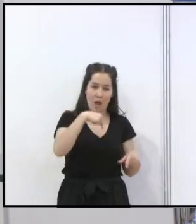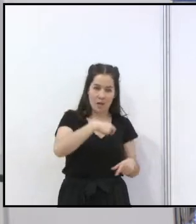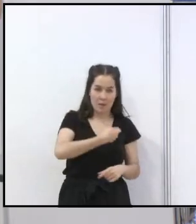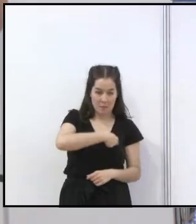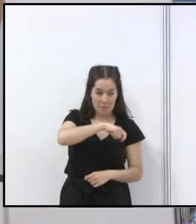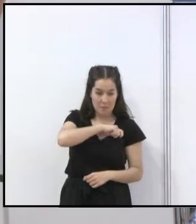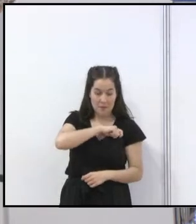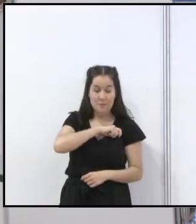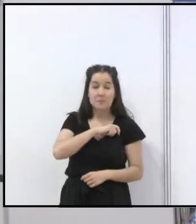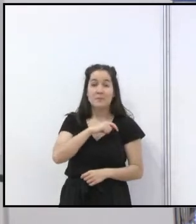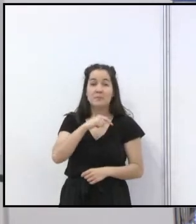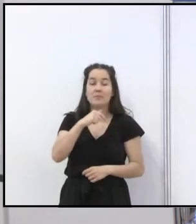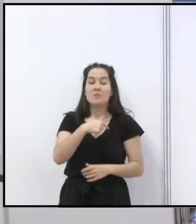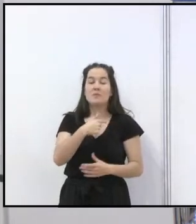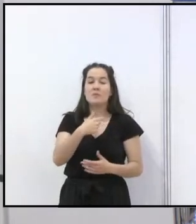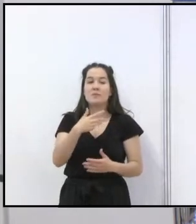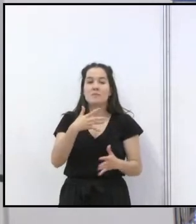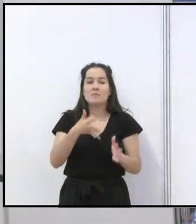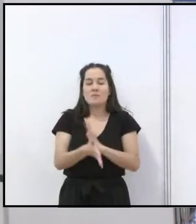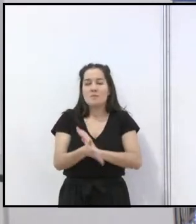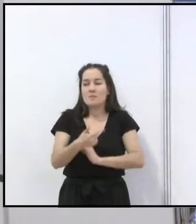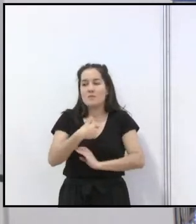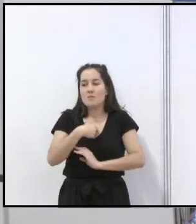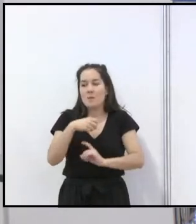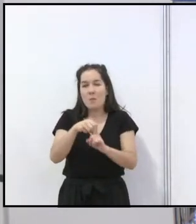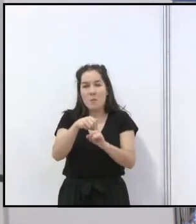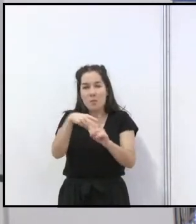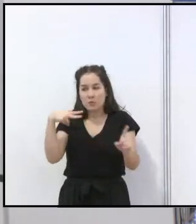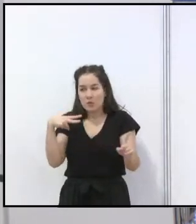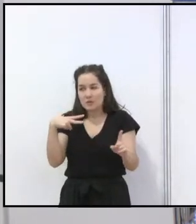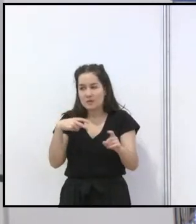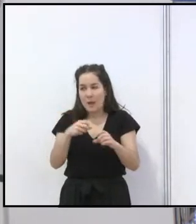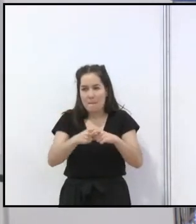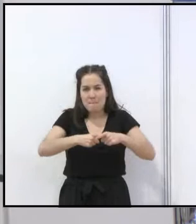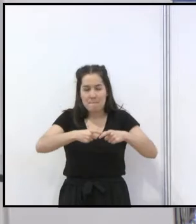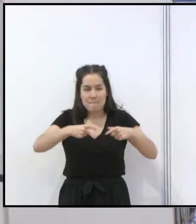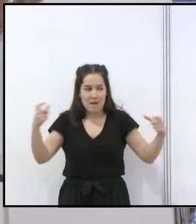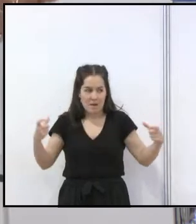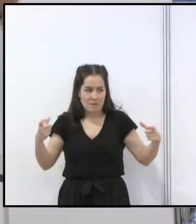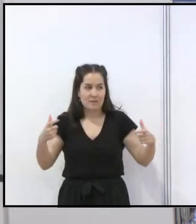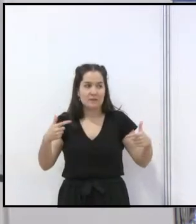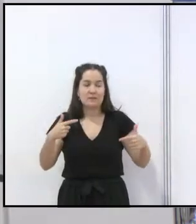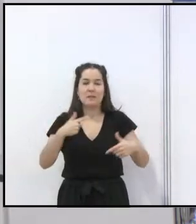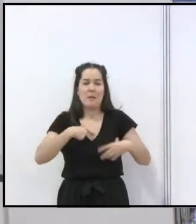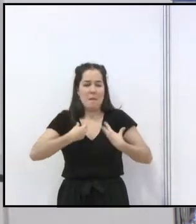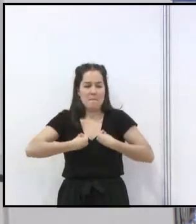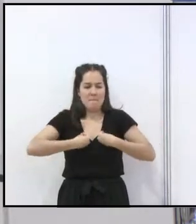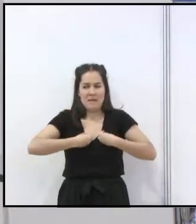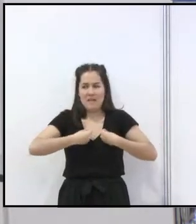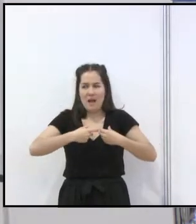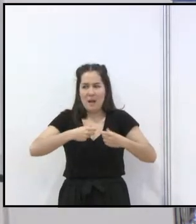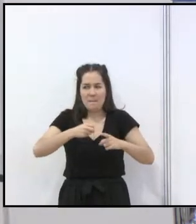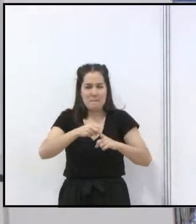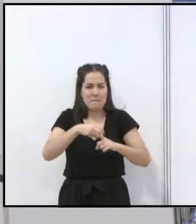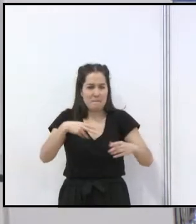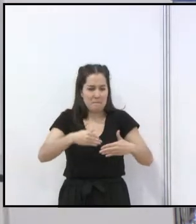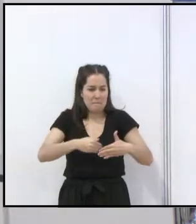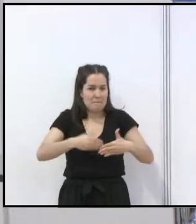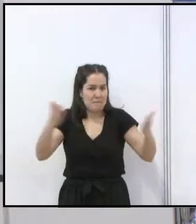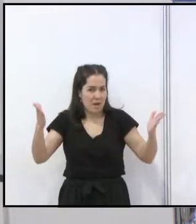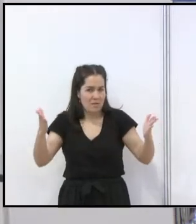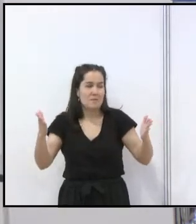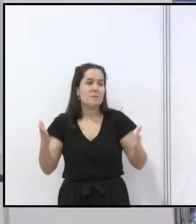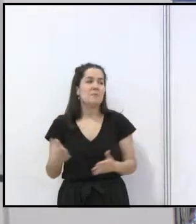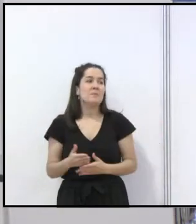es ampliar nuestra perspectiva, ampliar nuestro punto de vida, de vista, y por qué no, de vida, y